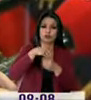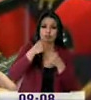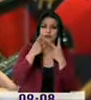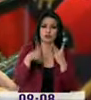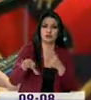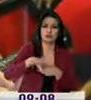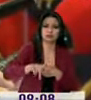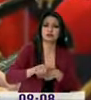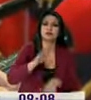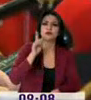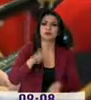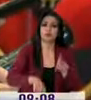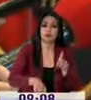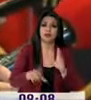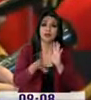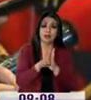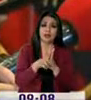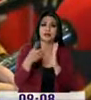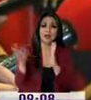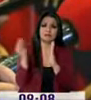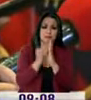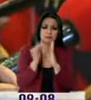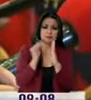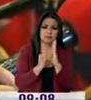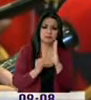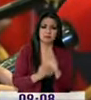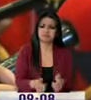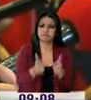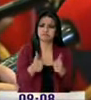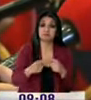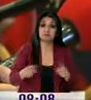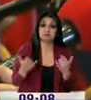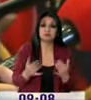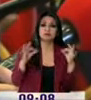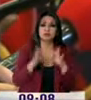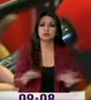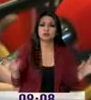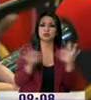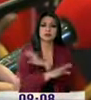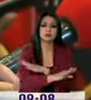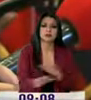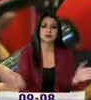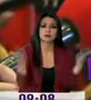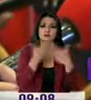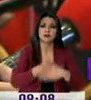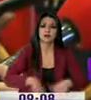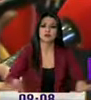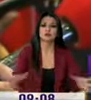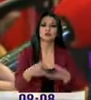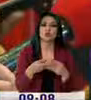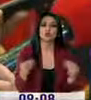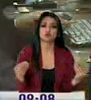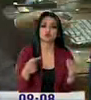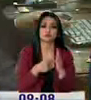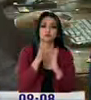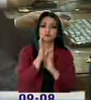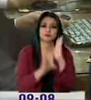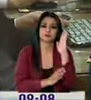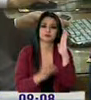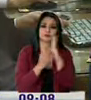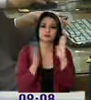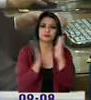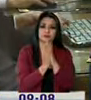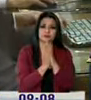la ley ya venía recogiendo ciertos parámetros, pero es importantísimo que esto quede consignado a nivel de la Carta Magna.